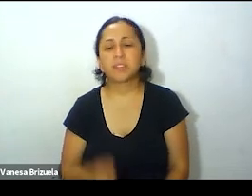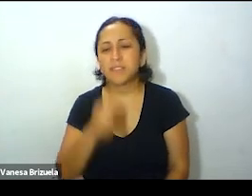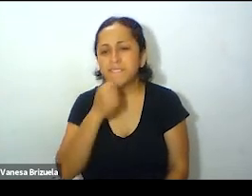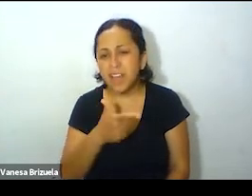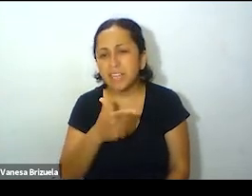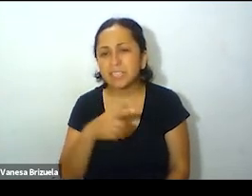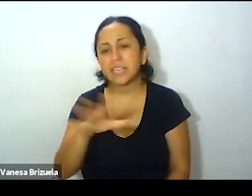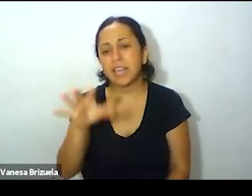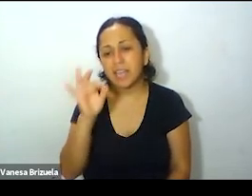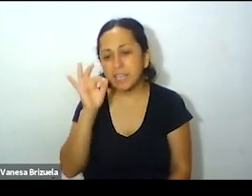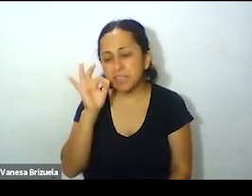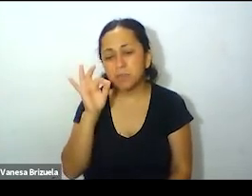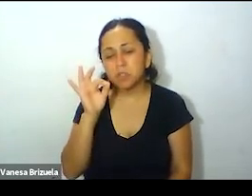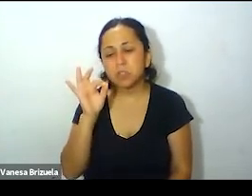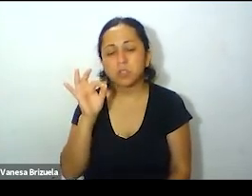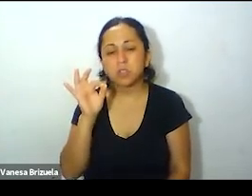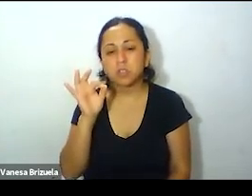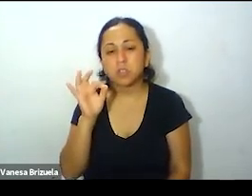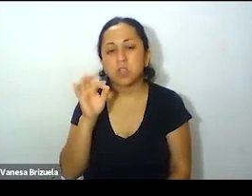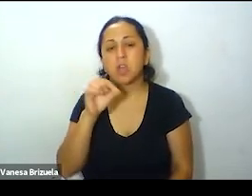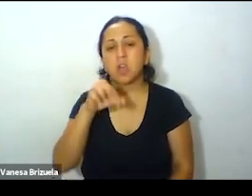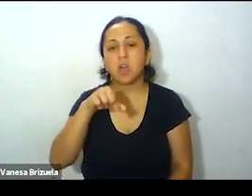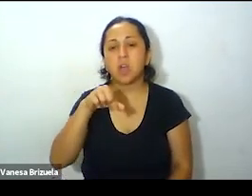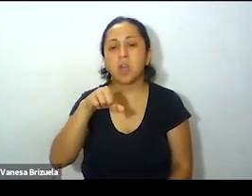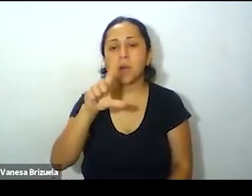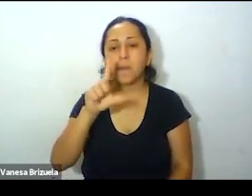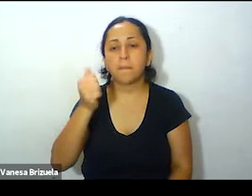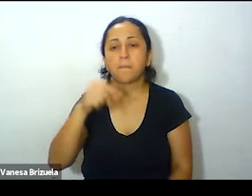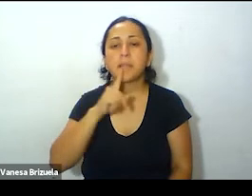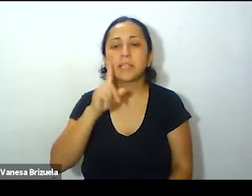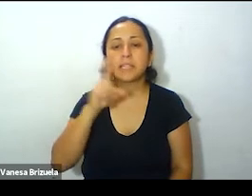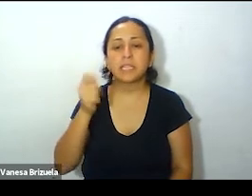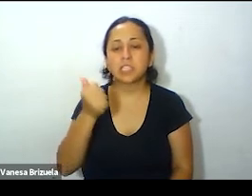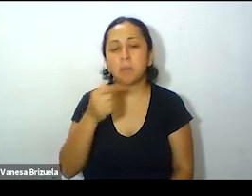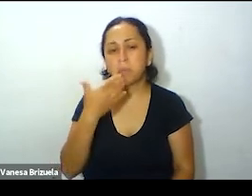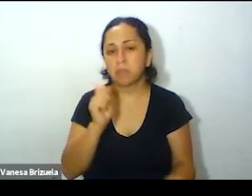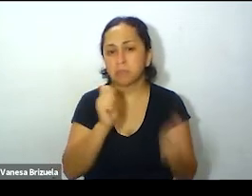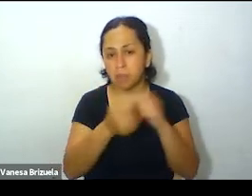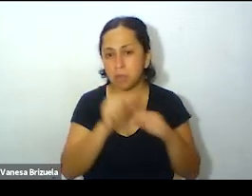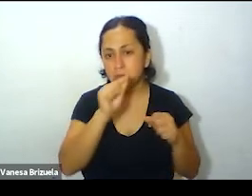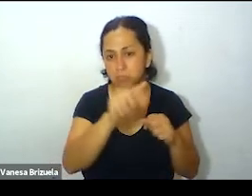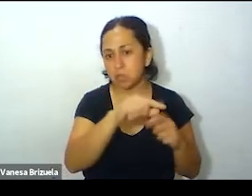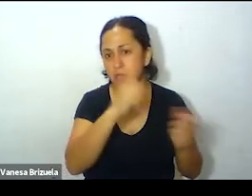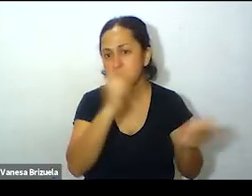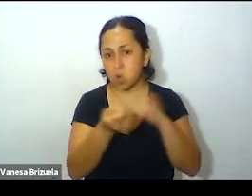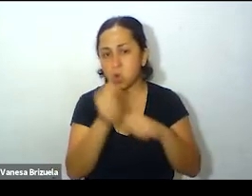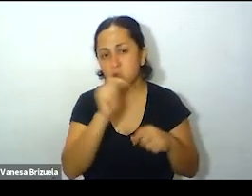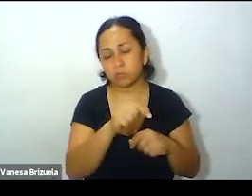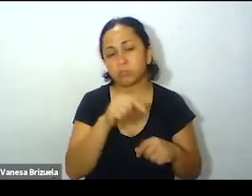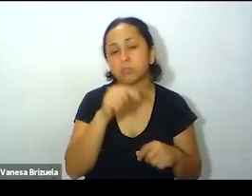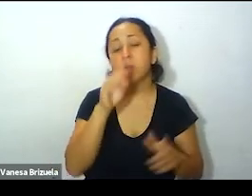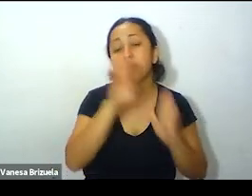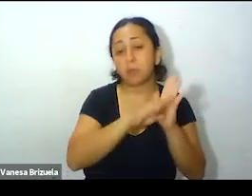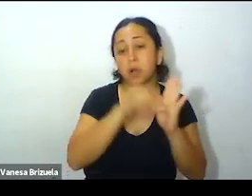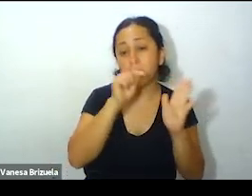Es muy sencillo, elegimos una plantilla y la pueden cambiar en Canva